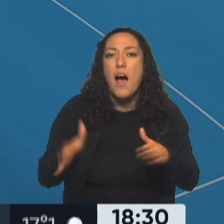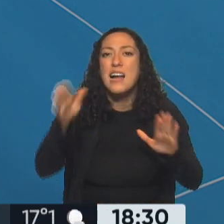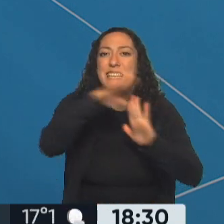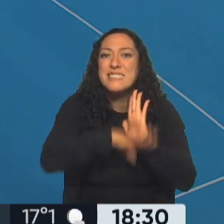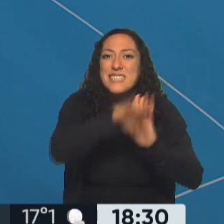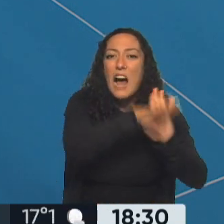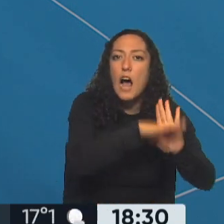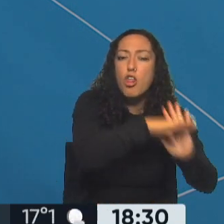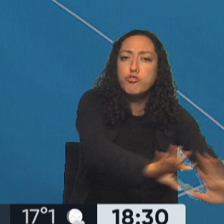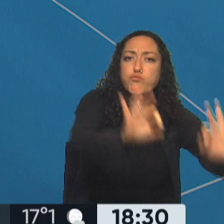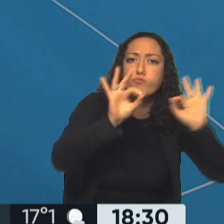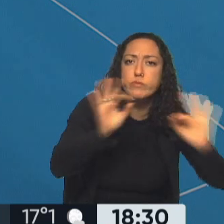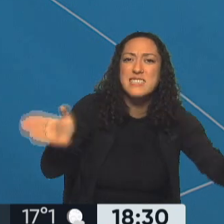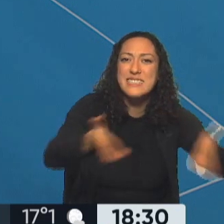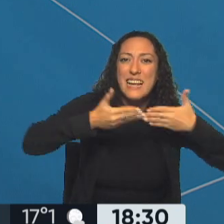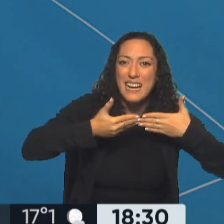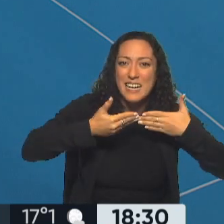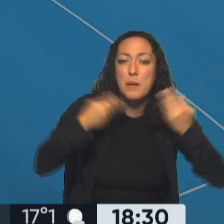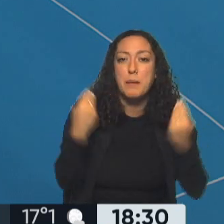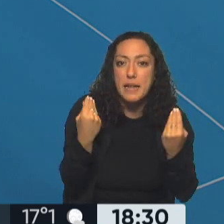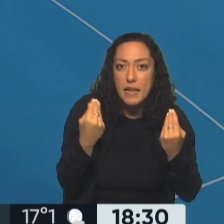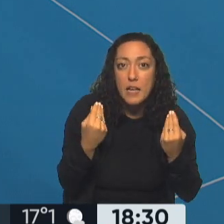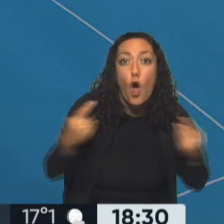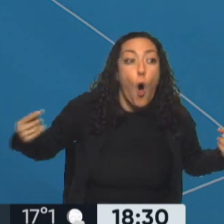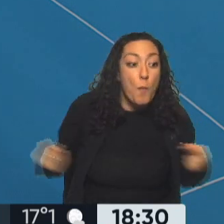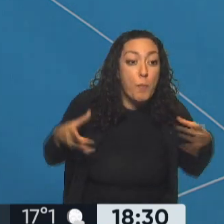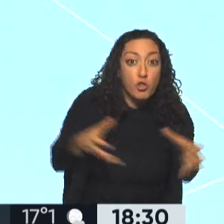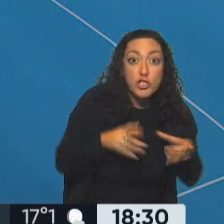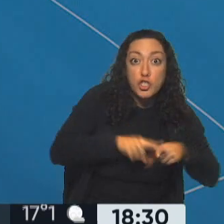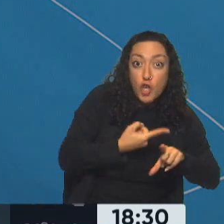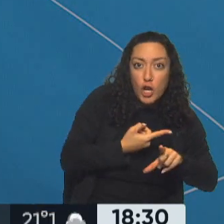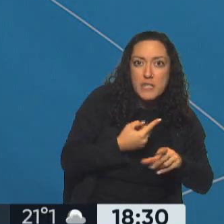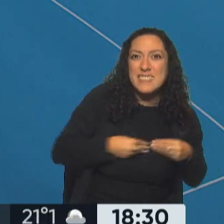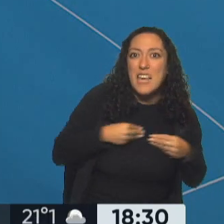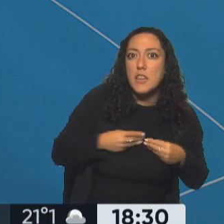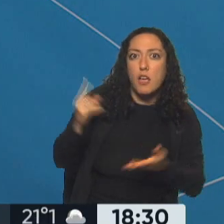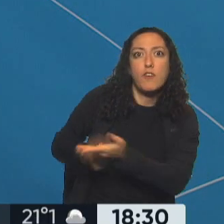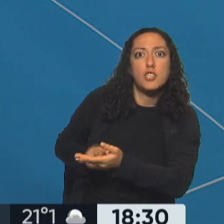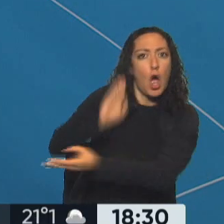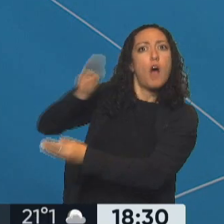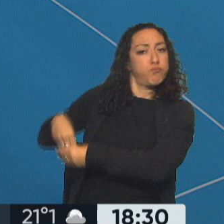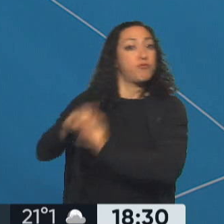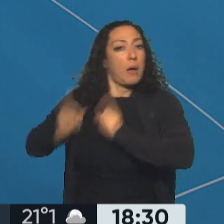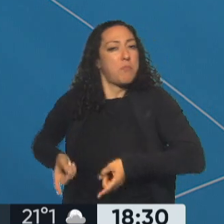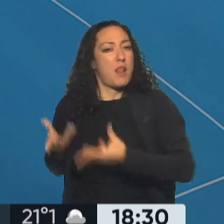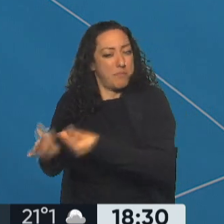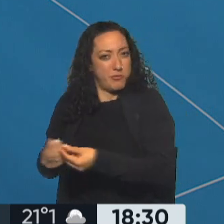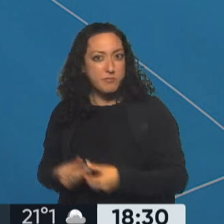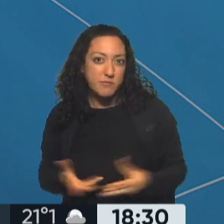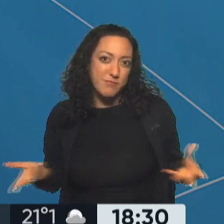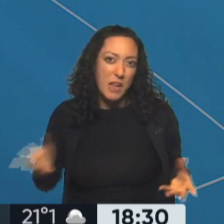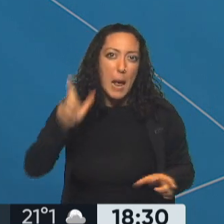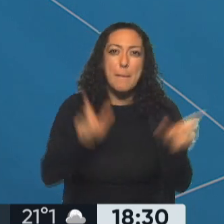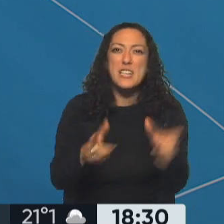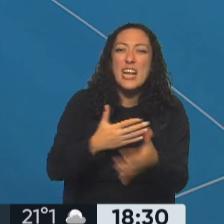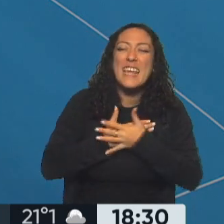y enfrentar a esta oposición que se siente parte de los fallos que saca esta Corte Suprema. A ver, el recambio, si la gente te quiere o no te